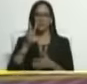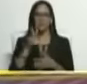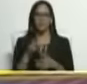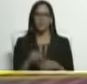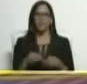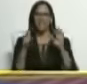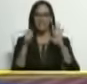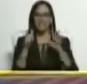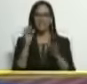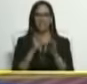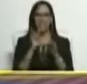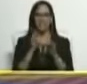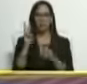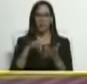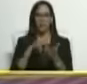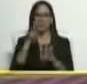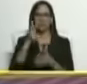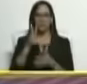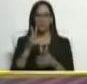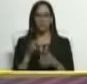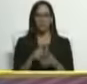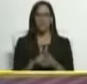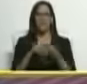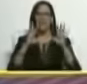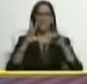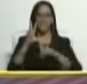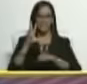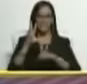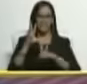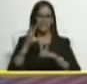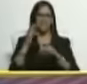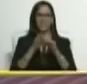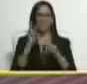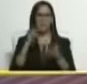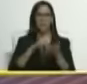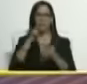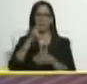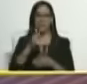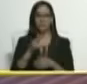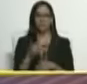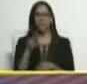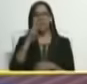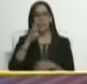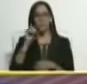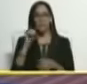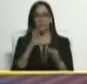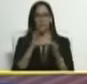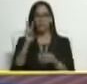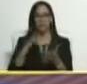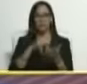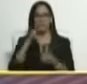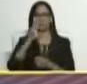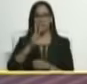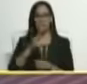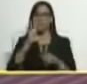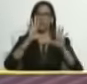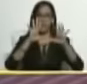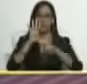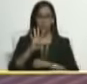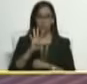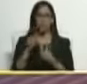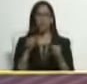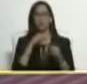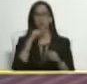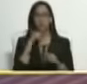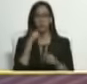6 de septiembre de 2023, el 13 de septiembre de 2023... el 20 de septiembre de 2023, el 14